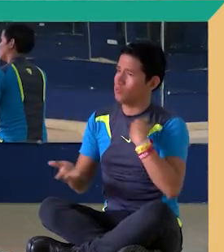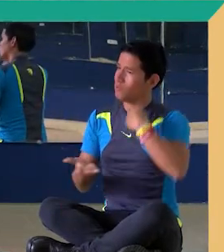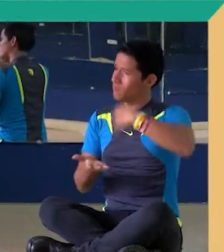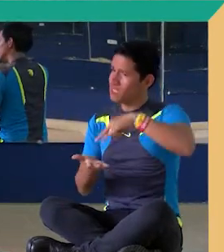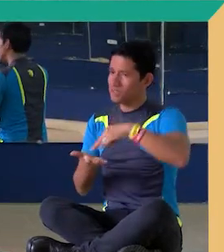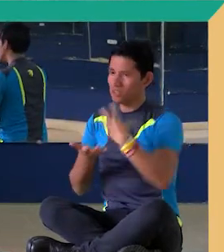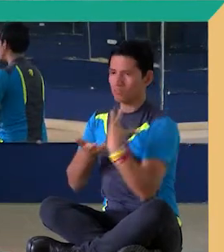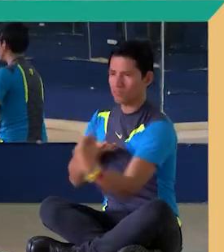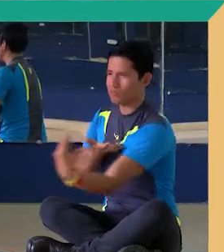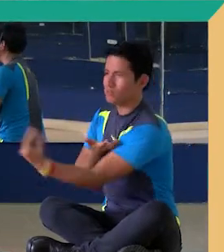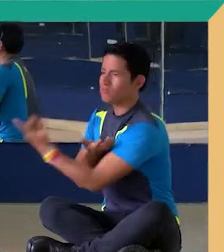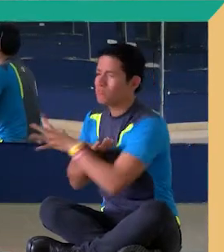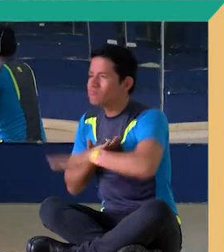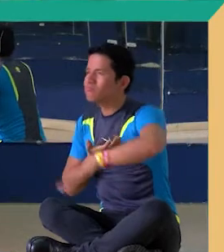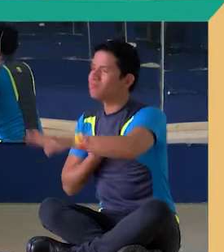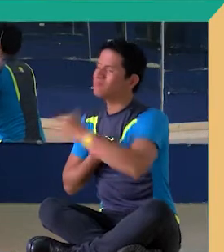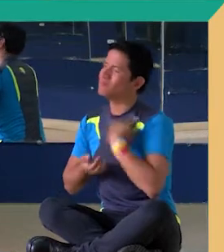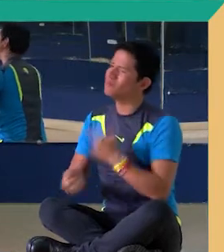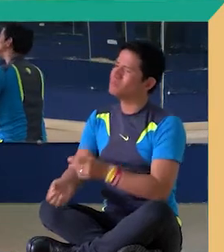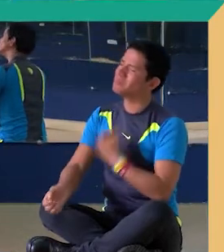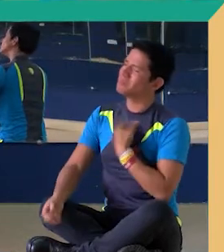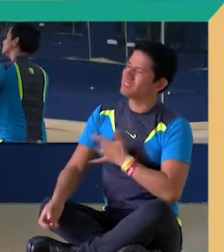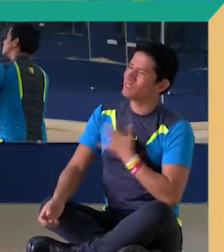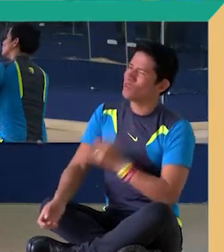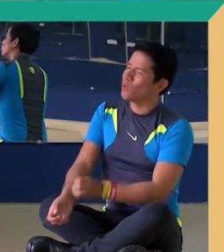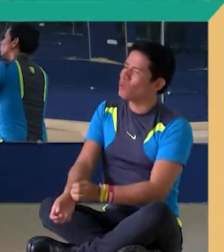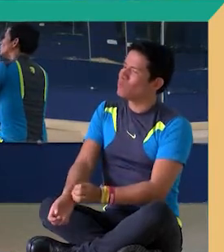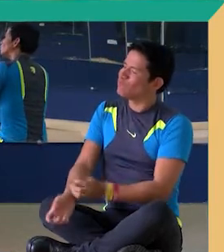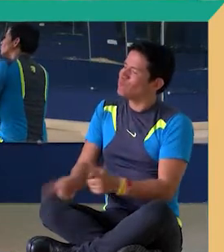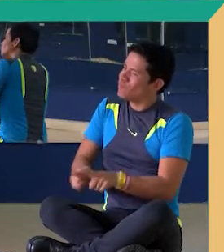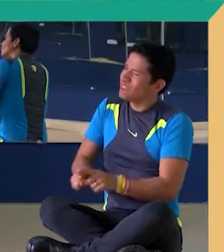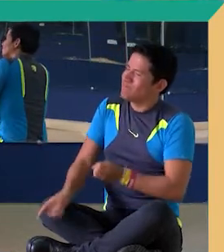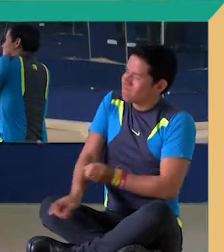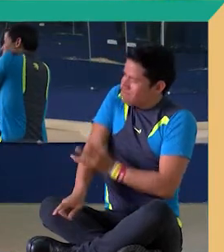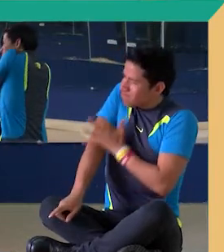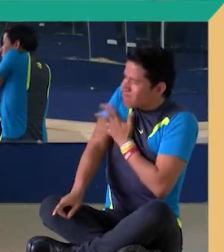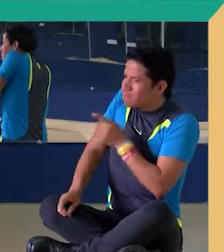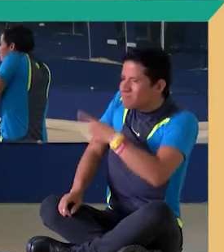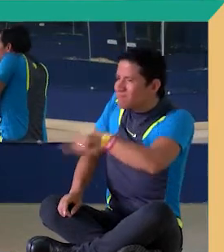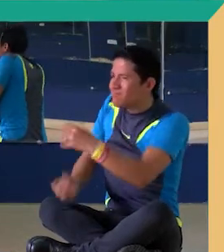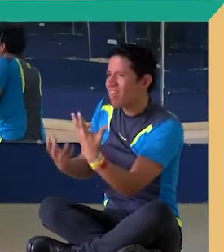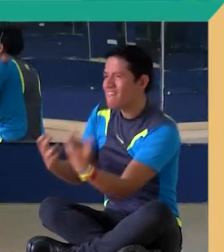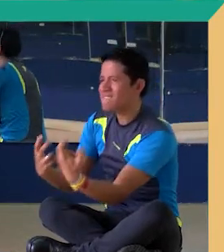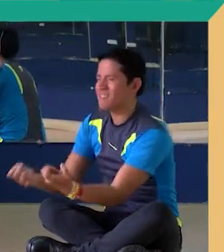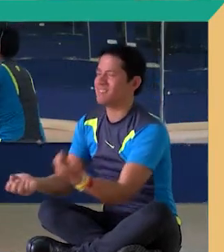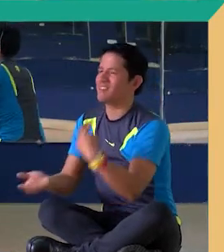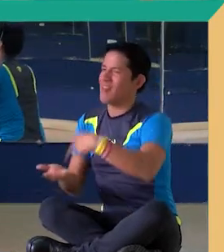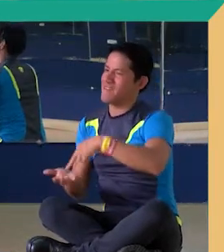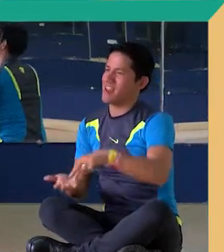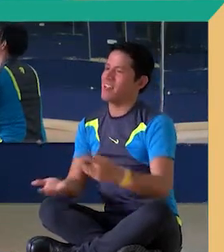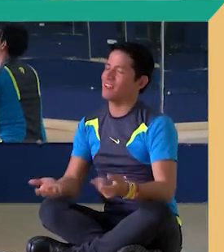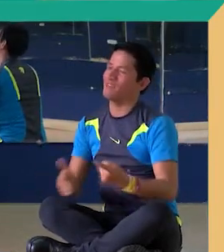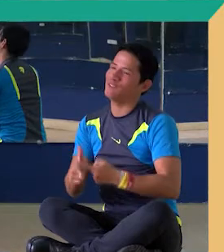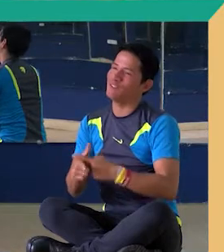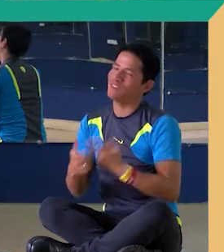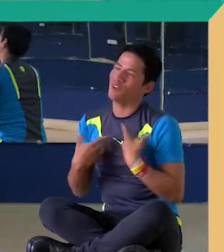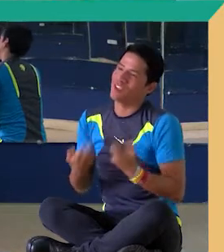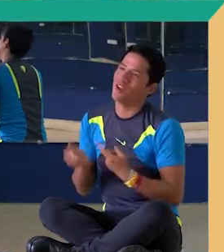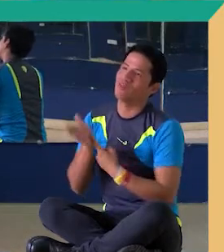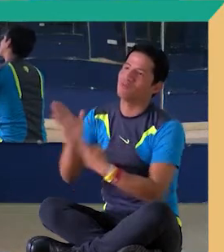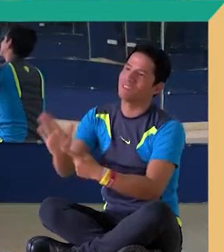rodeado de oyentes y yo era la única persona sorda. Vieron mi destreza al bailar y, bueno, pues, me sentí motivado.